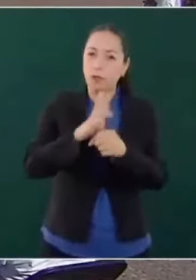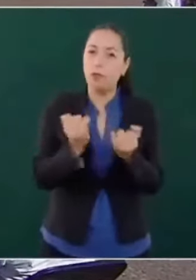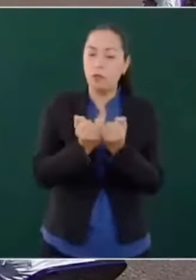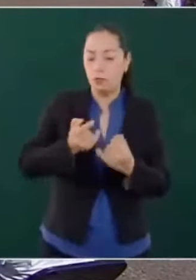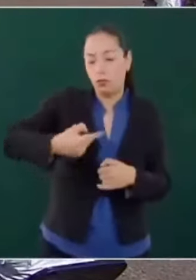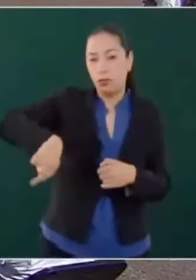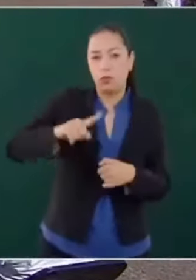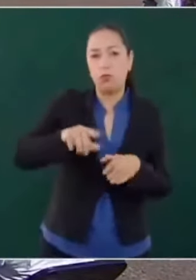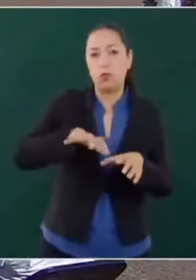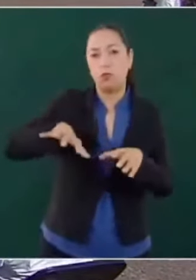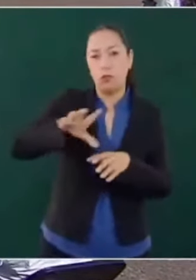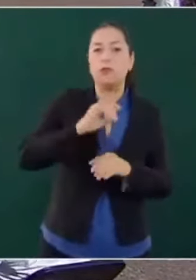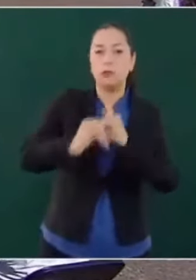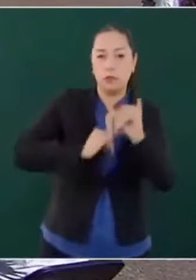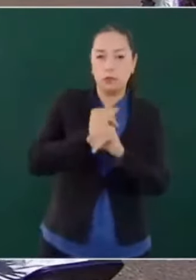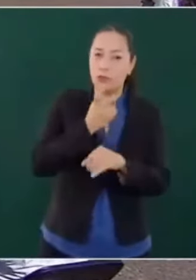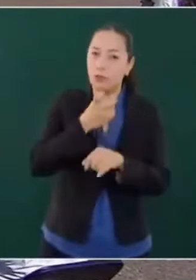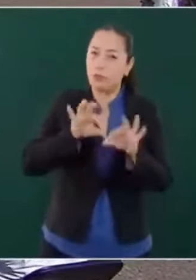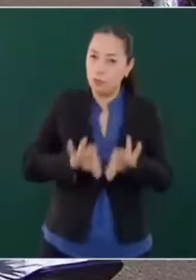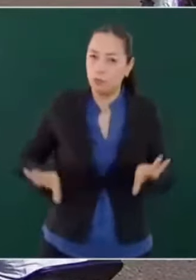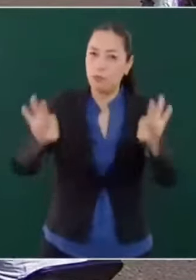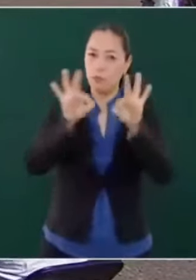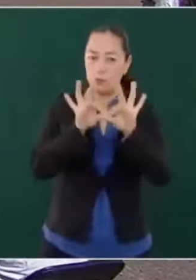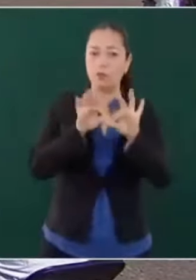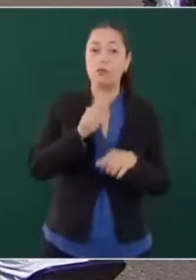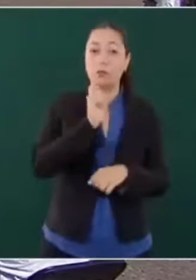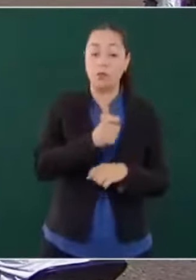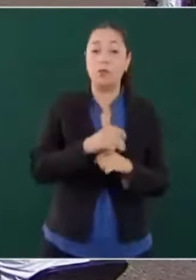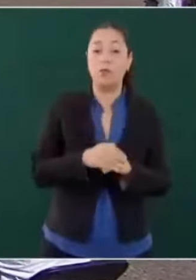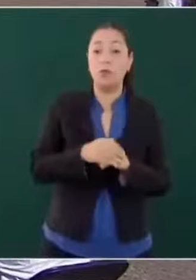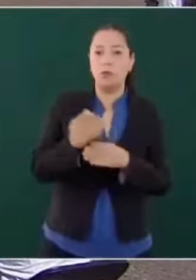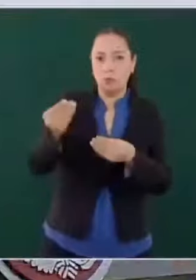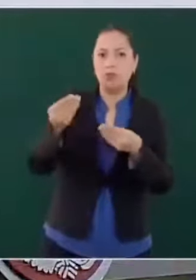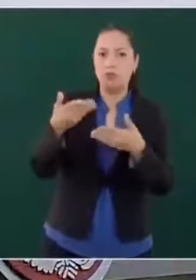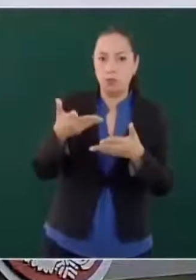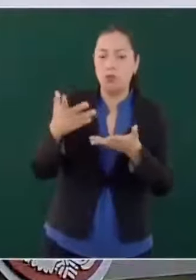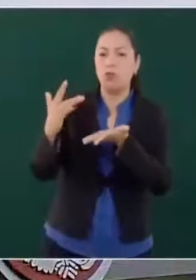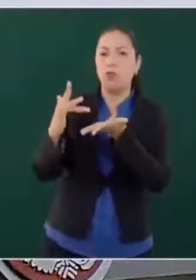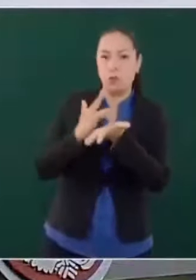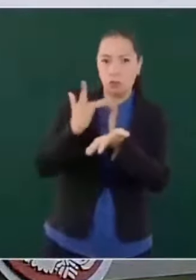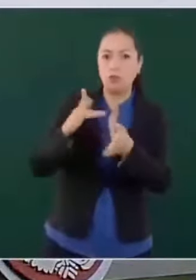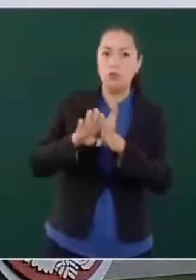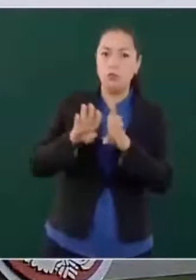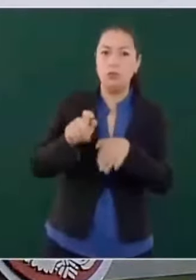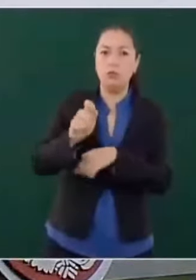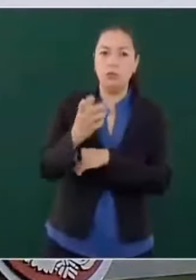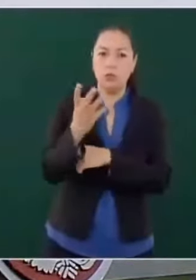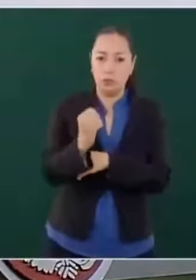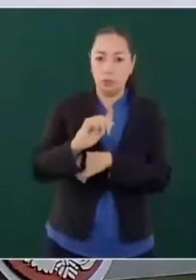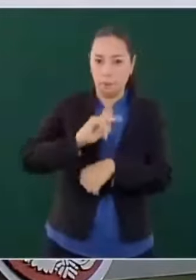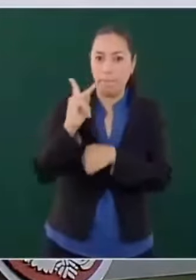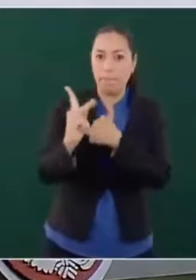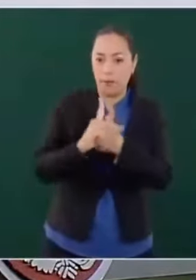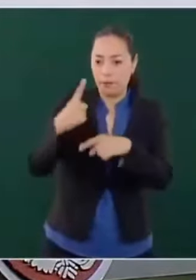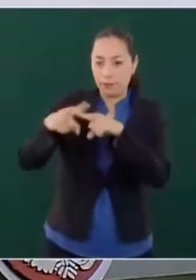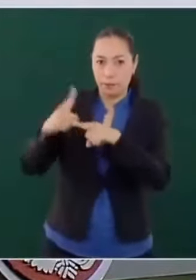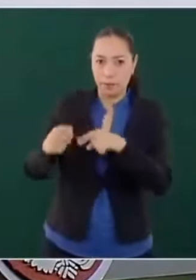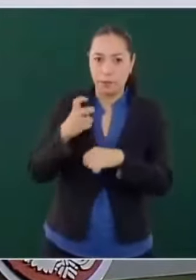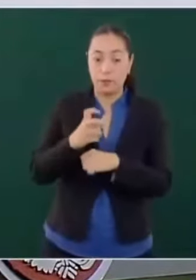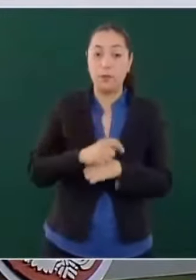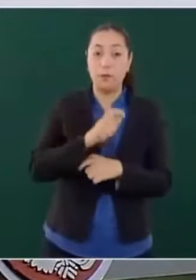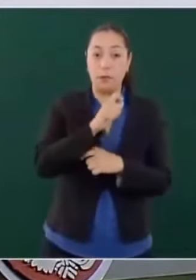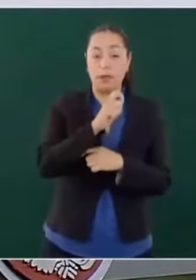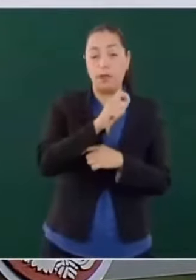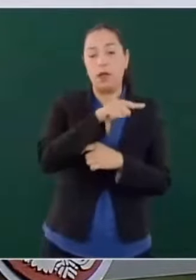internacional muy importante. Hemos recibido el apoyo de 29 países, 20 de